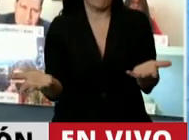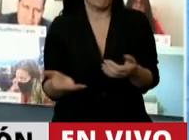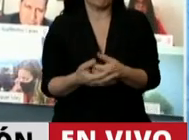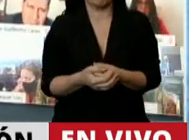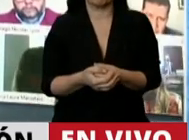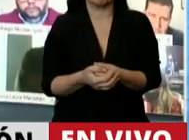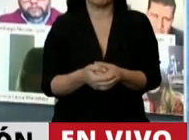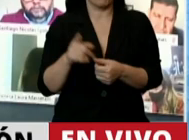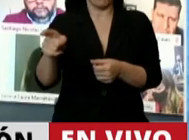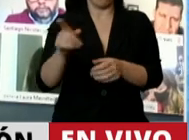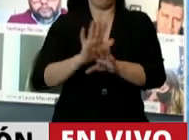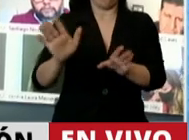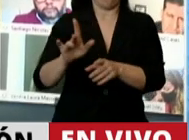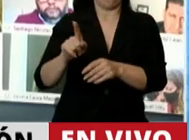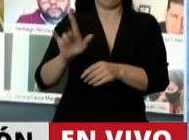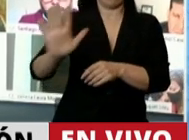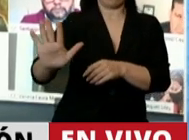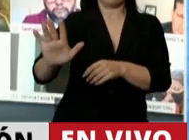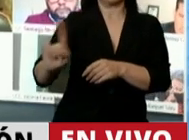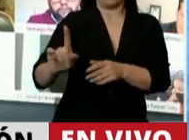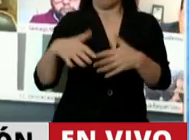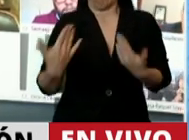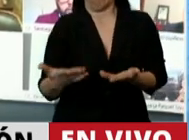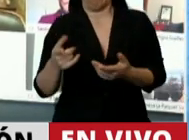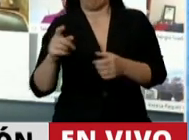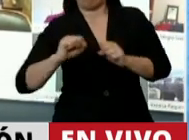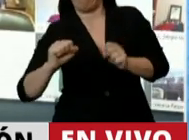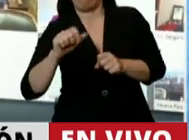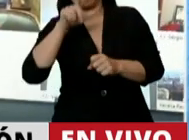de bloqueos a partir del uso de las redes sociales,